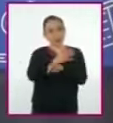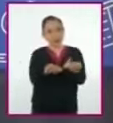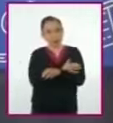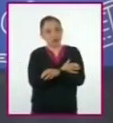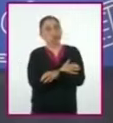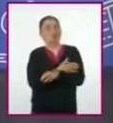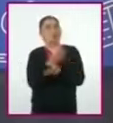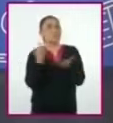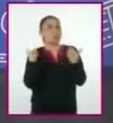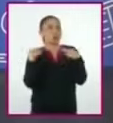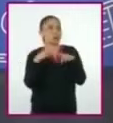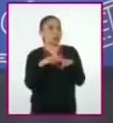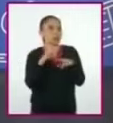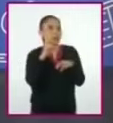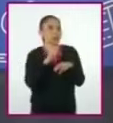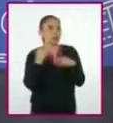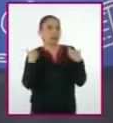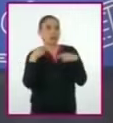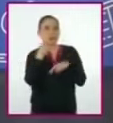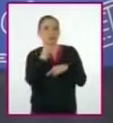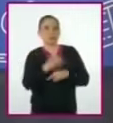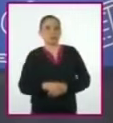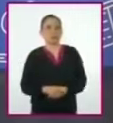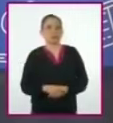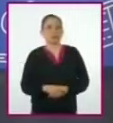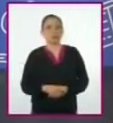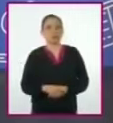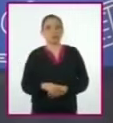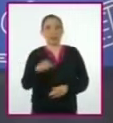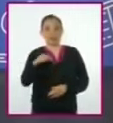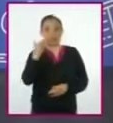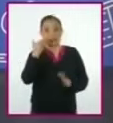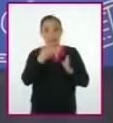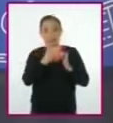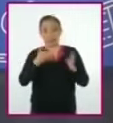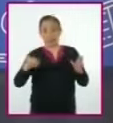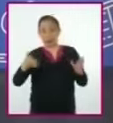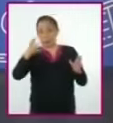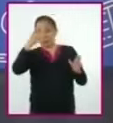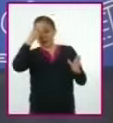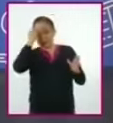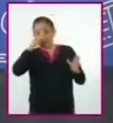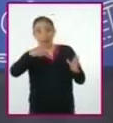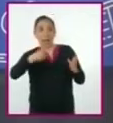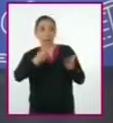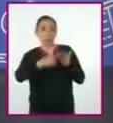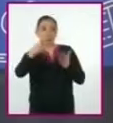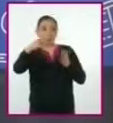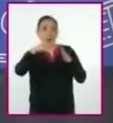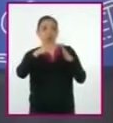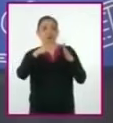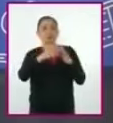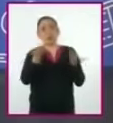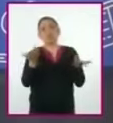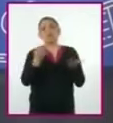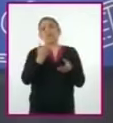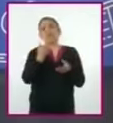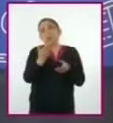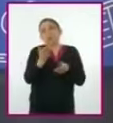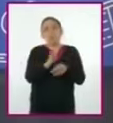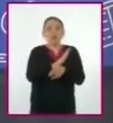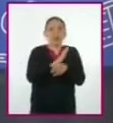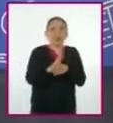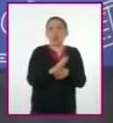compañeros, maestras y maestros. Esta etapa de aprender desde casa tiene muchas ventajas.